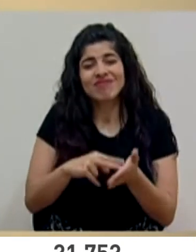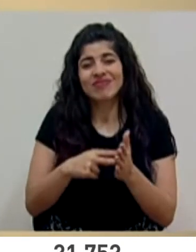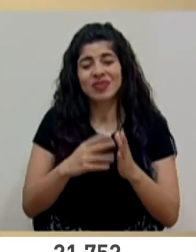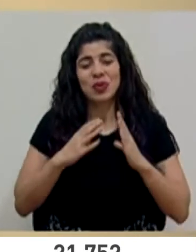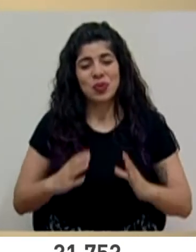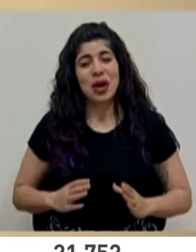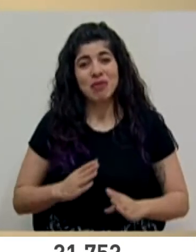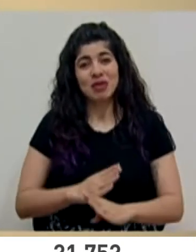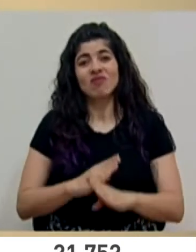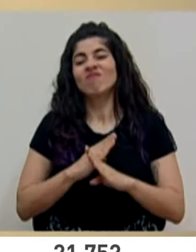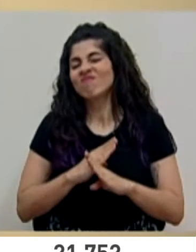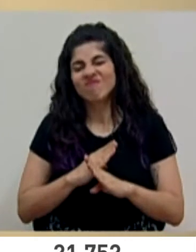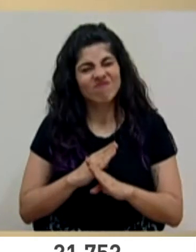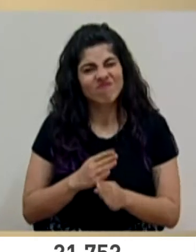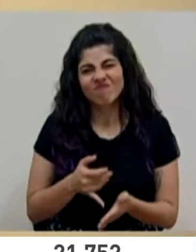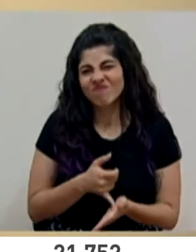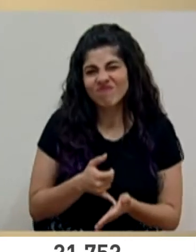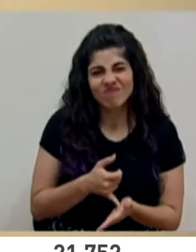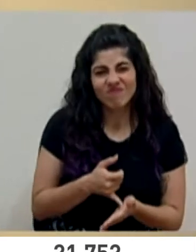inmune.